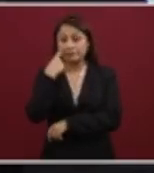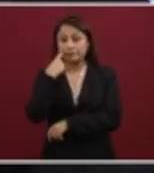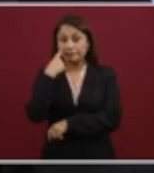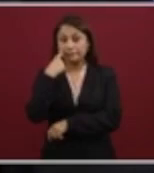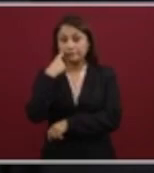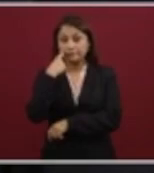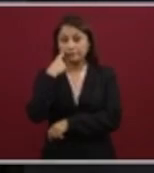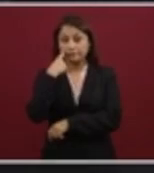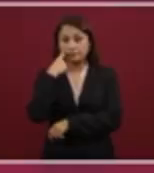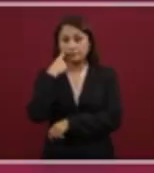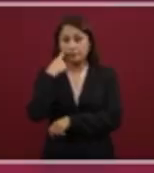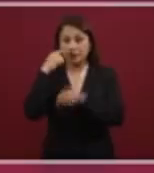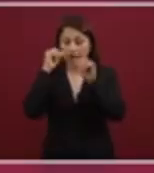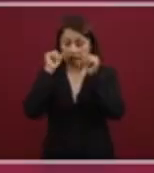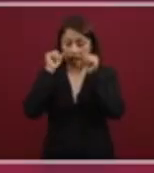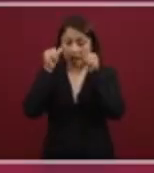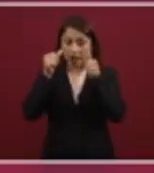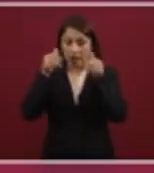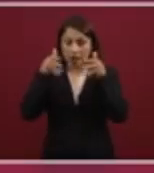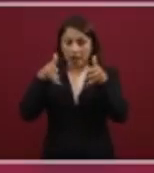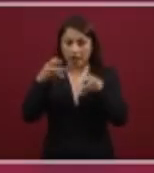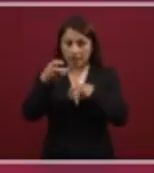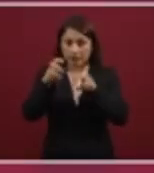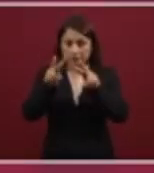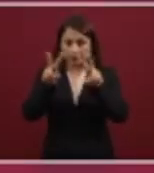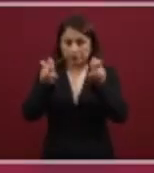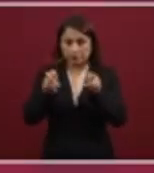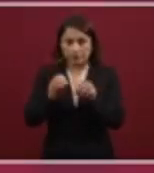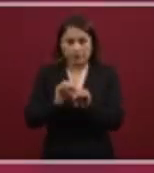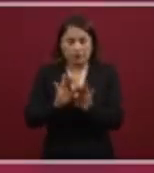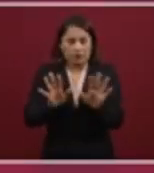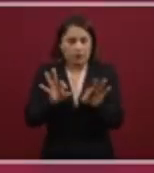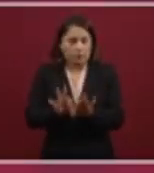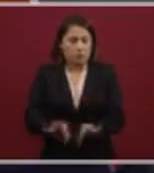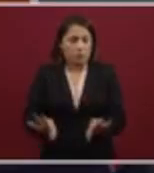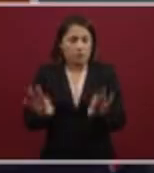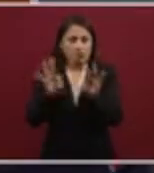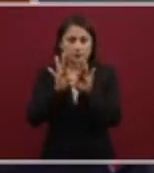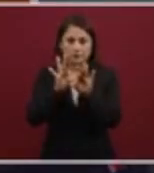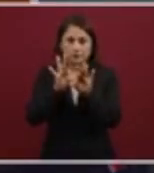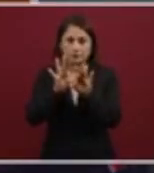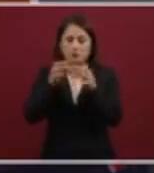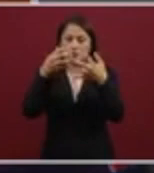sí nos importa que se produzca petróleo,